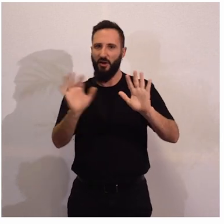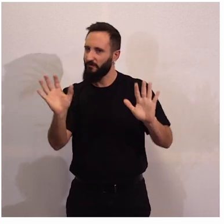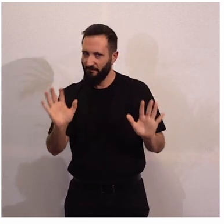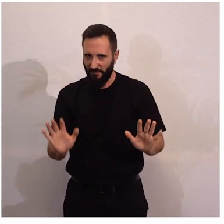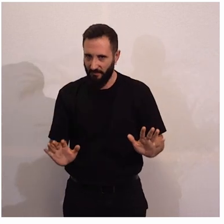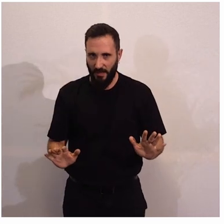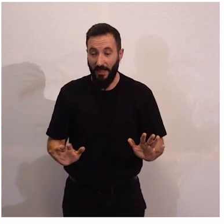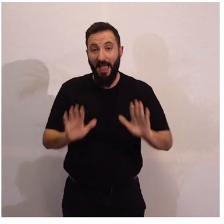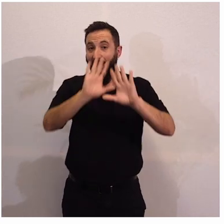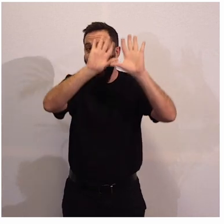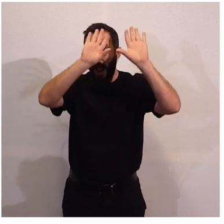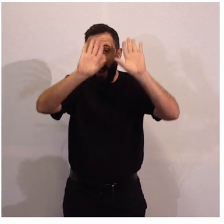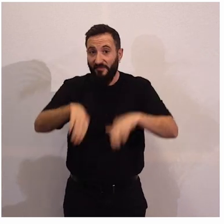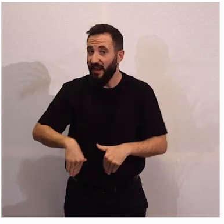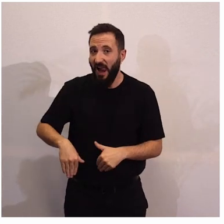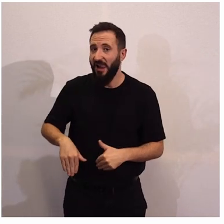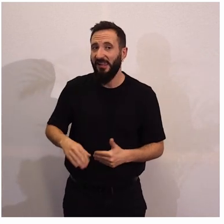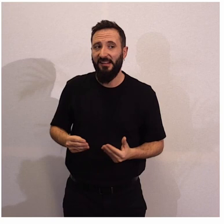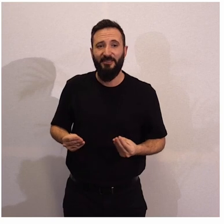cuánto. Pero al final,